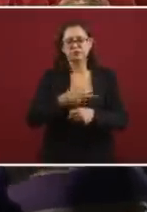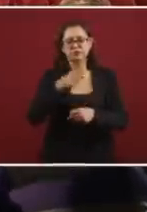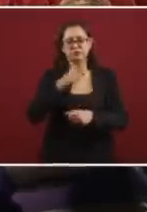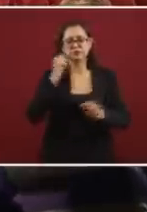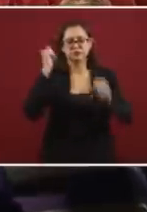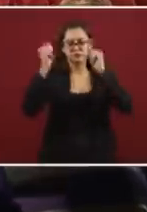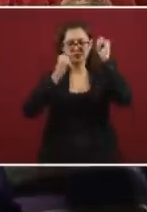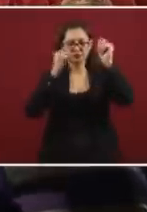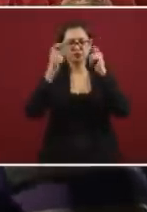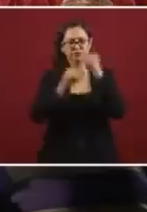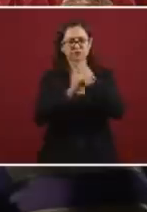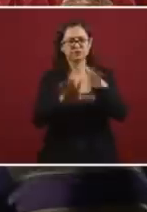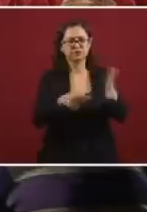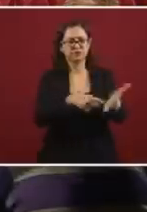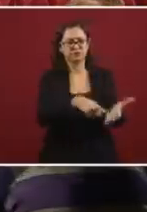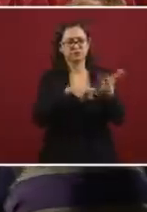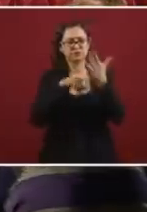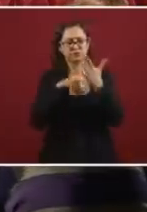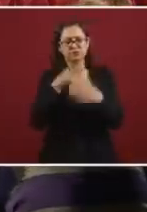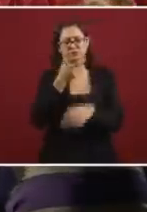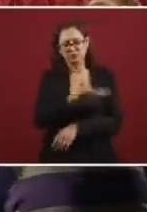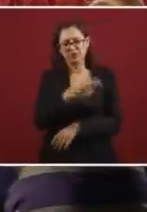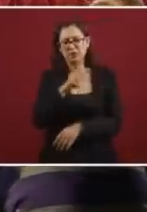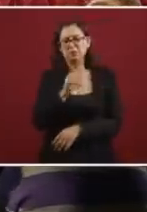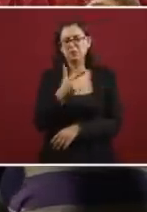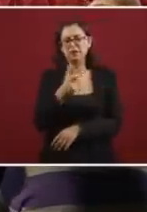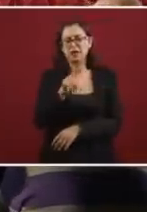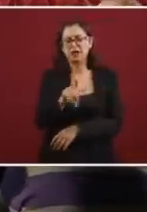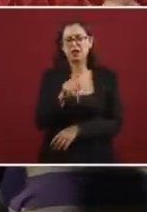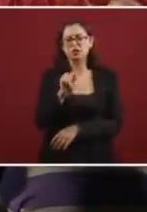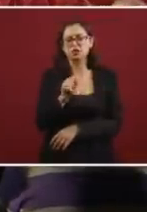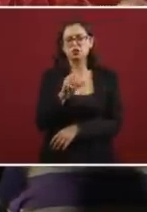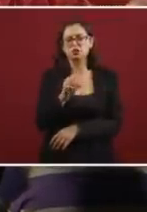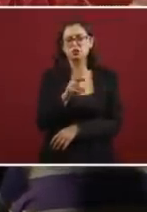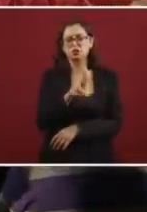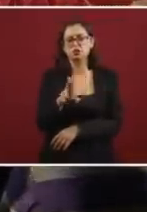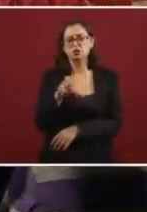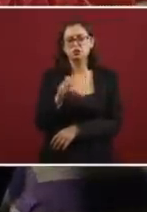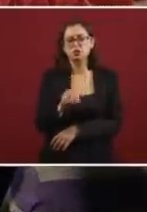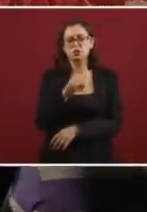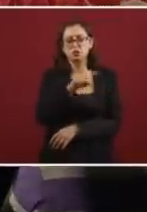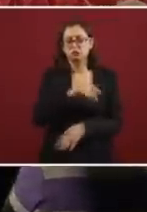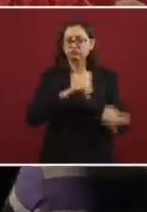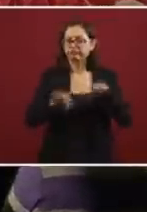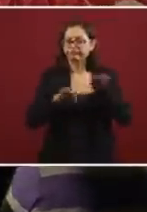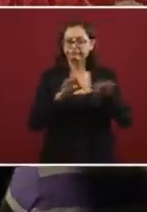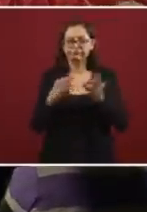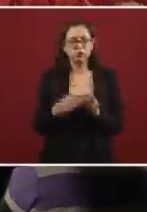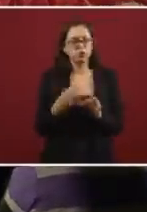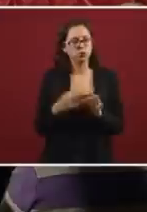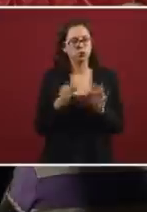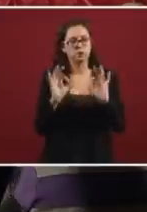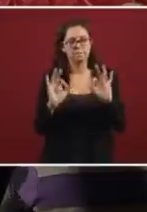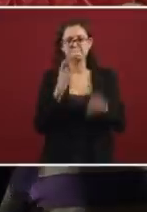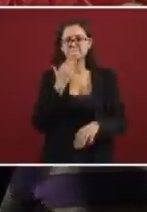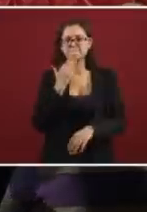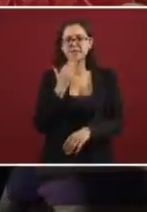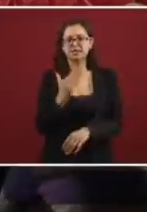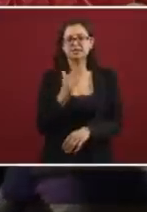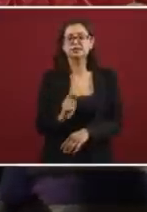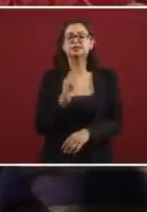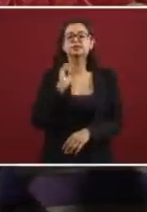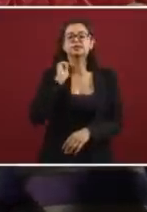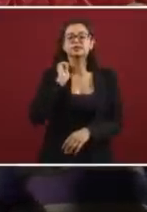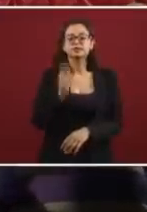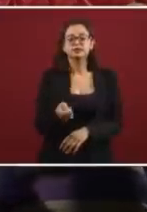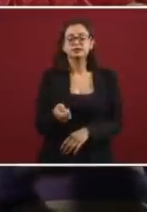de turismo miguel torruco que está haciendo muy buen trabajo significa que no